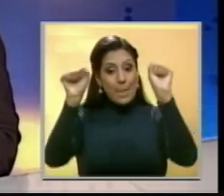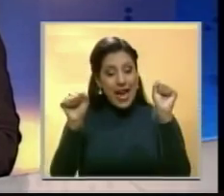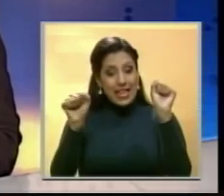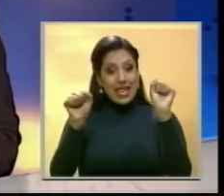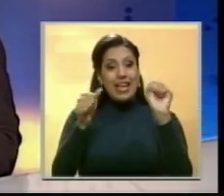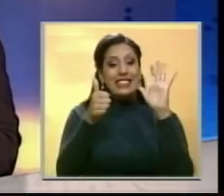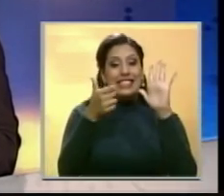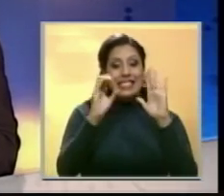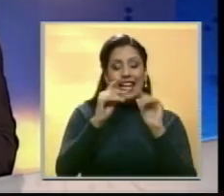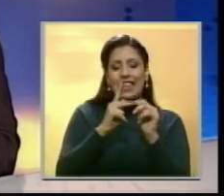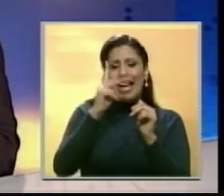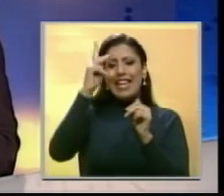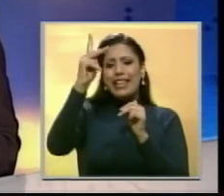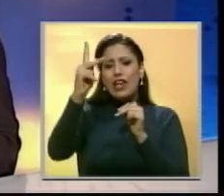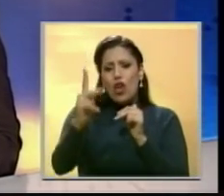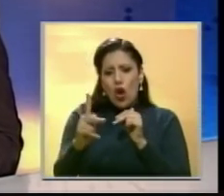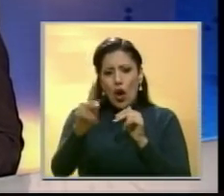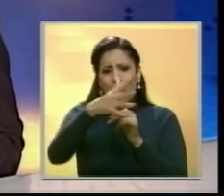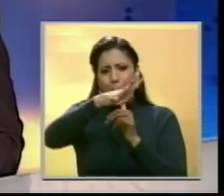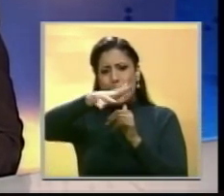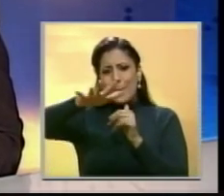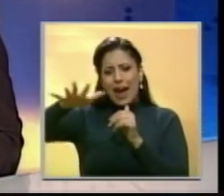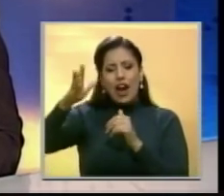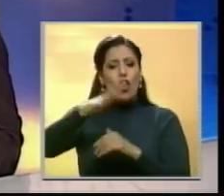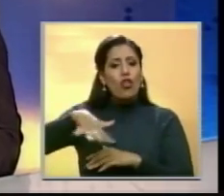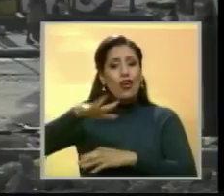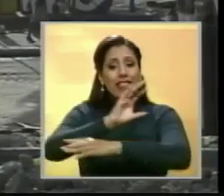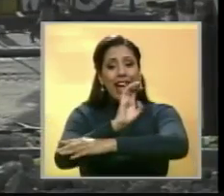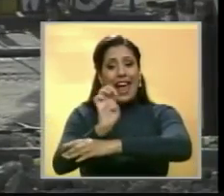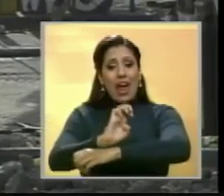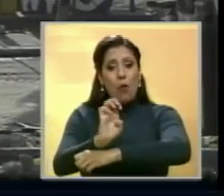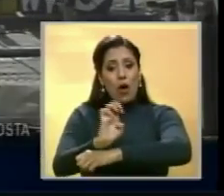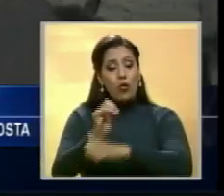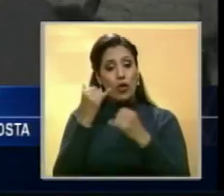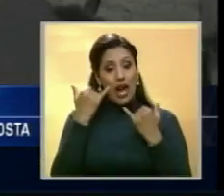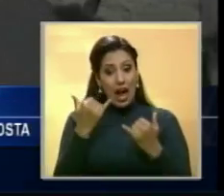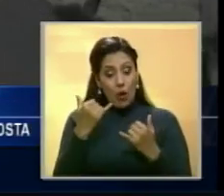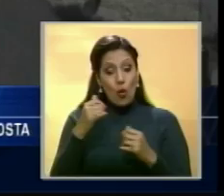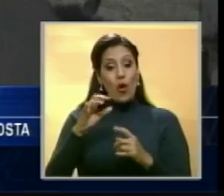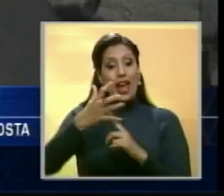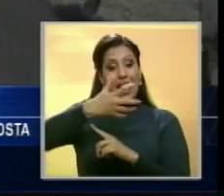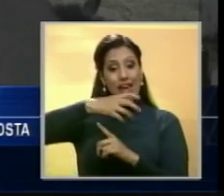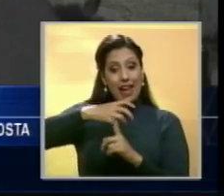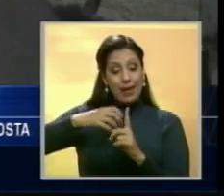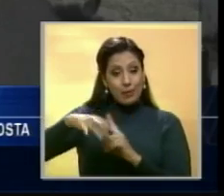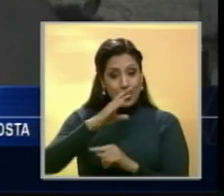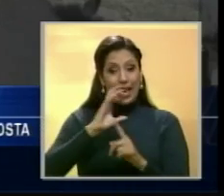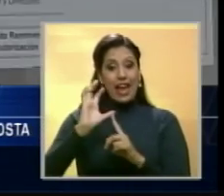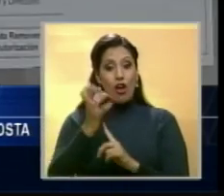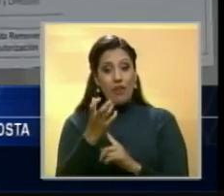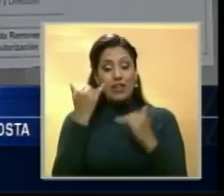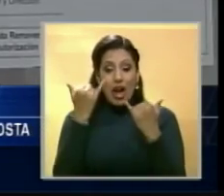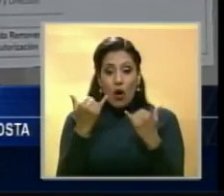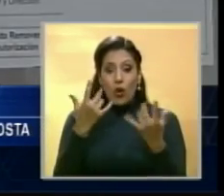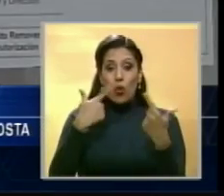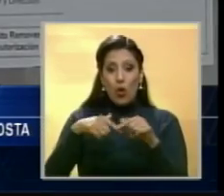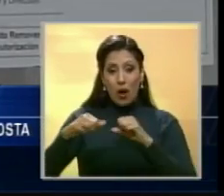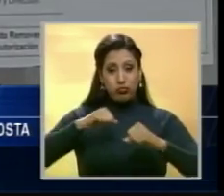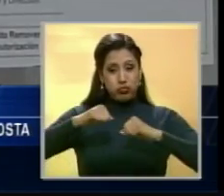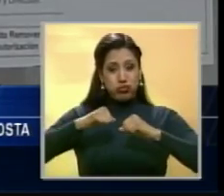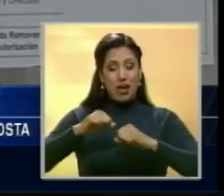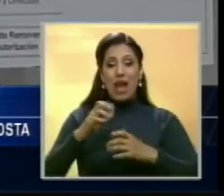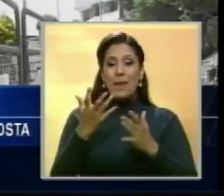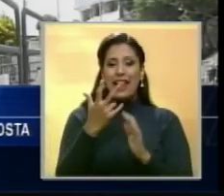madrugada a 60 kilómetros de la costa de Esmeraldas, en Ecuador. El Instituto Geofísico de Ecuador precisó que el movimiento telúrico